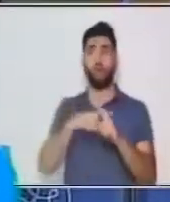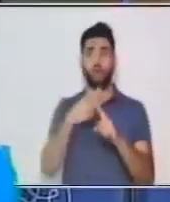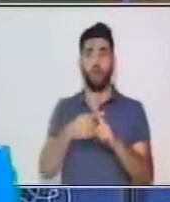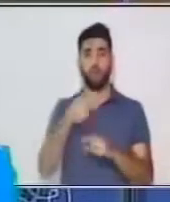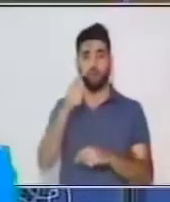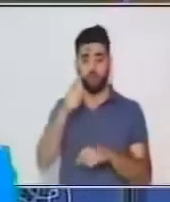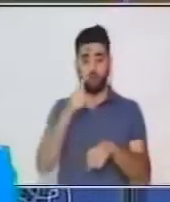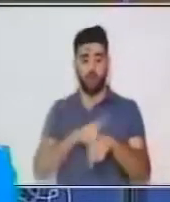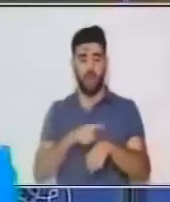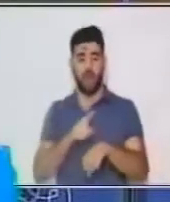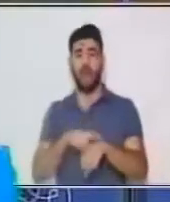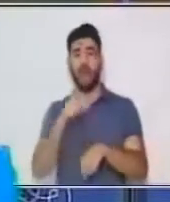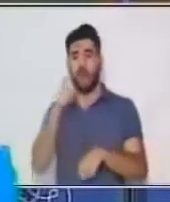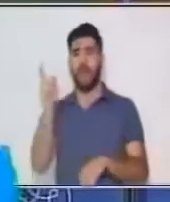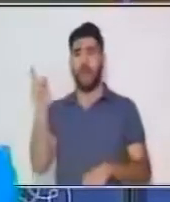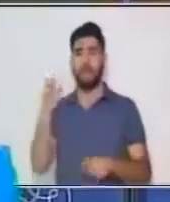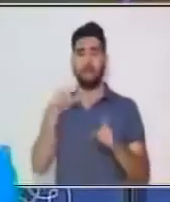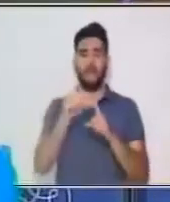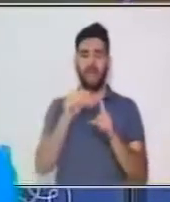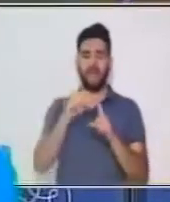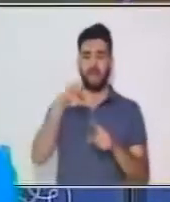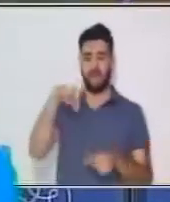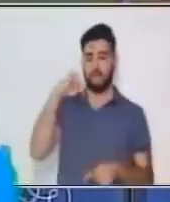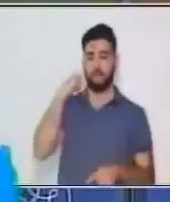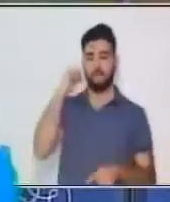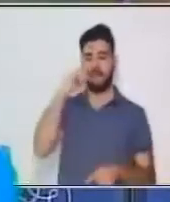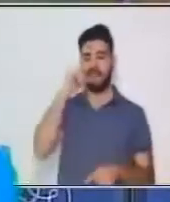la palabra pitido, ¿qué es lo que imaginas?